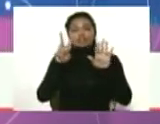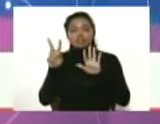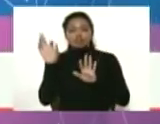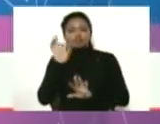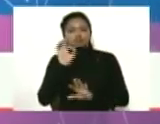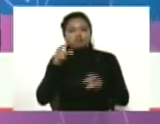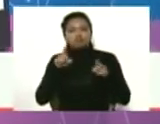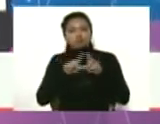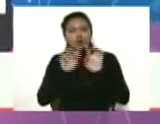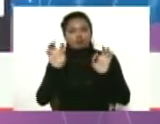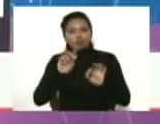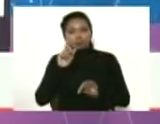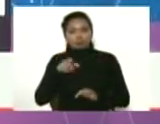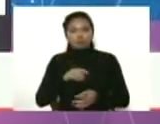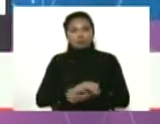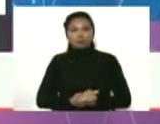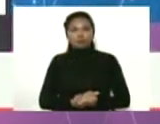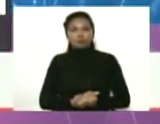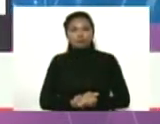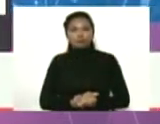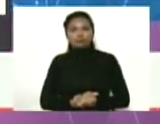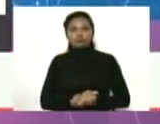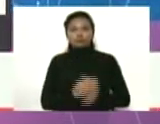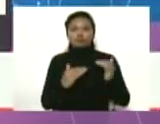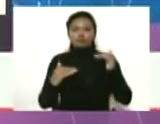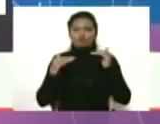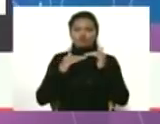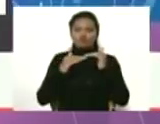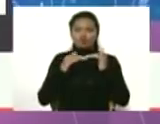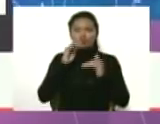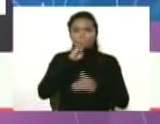14.77%, mi comandante en jefe, que equivale a